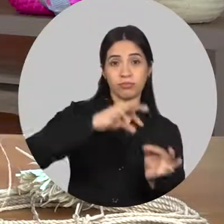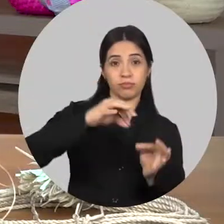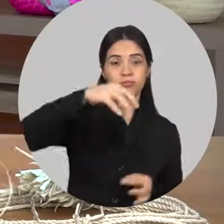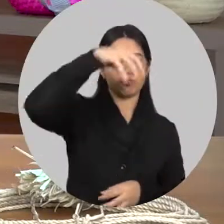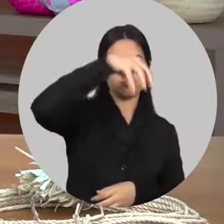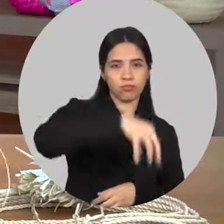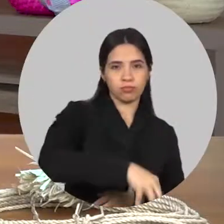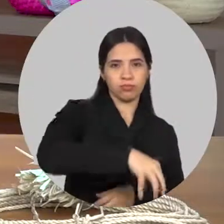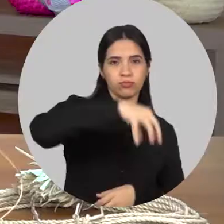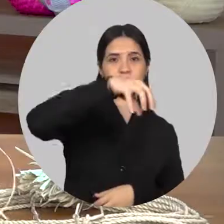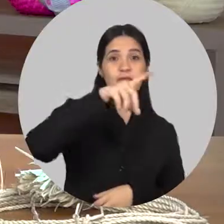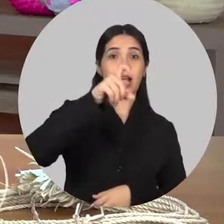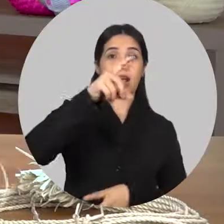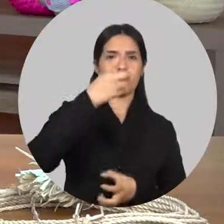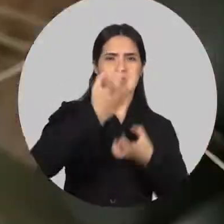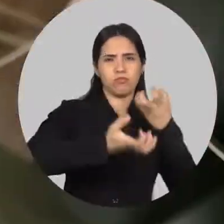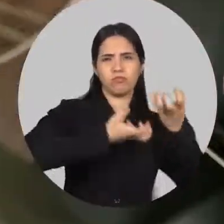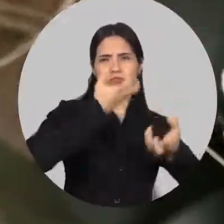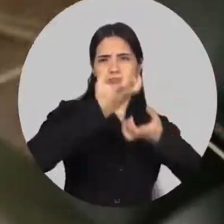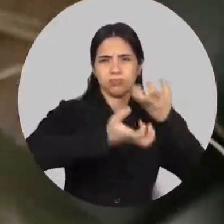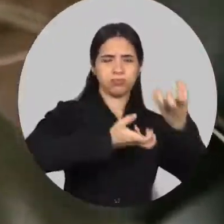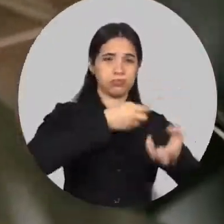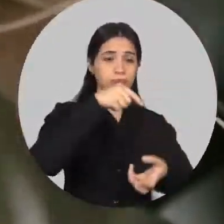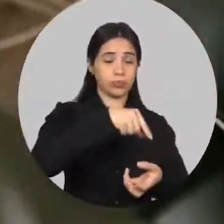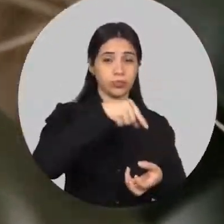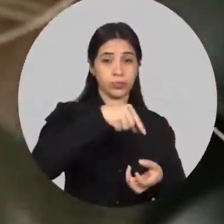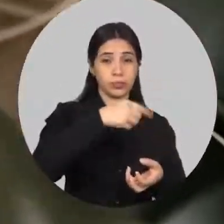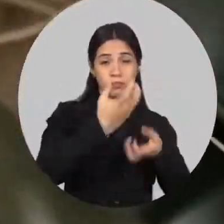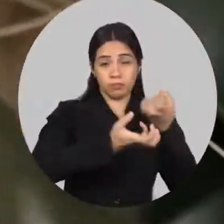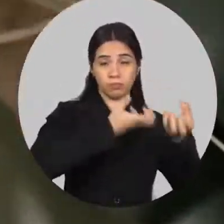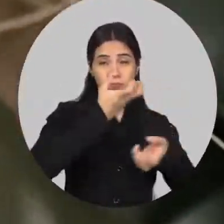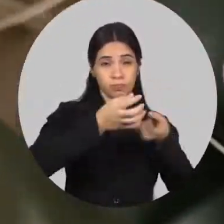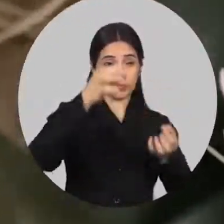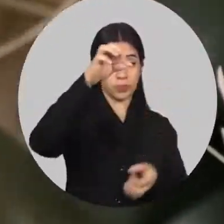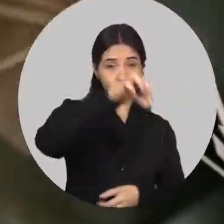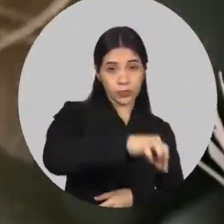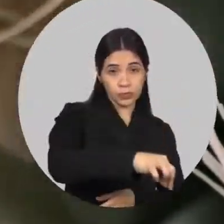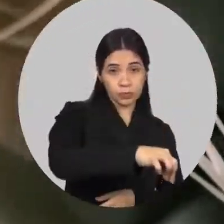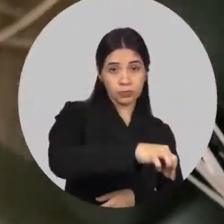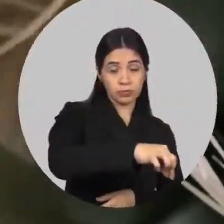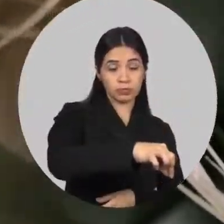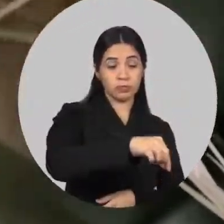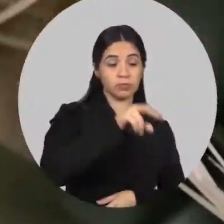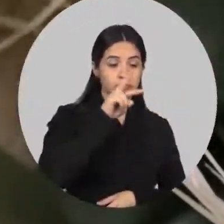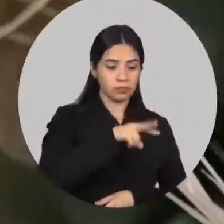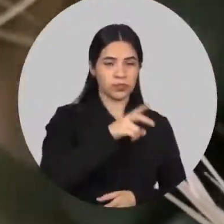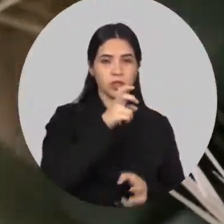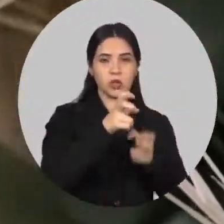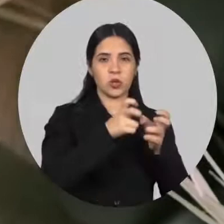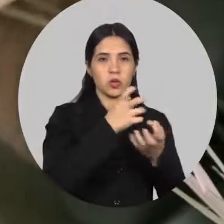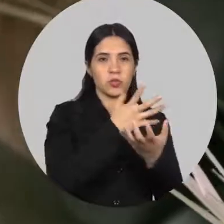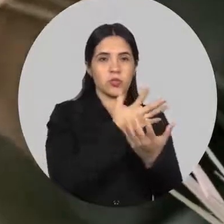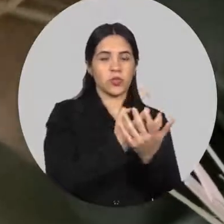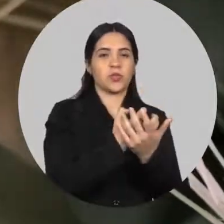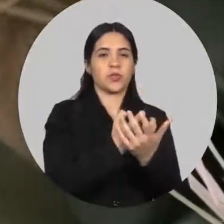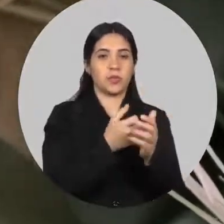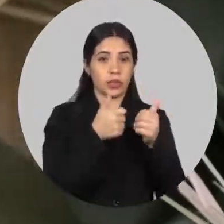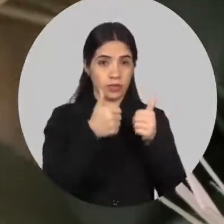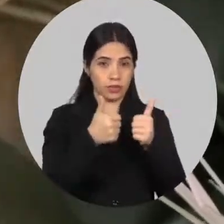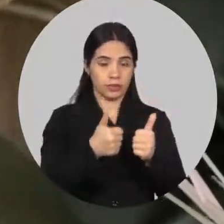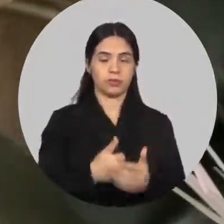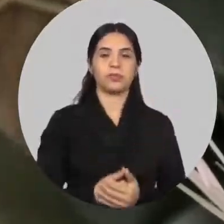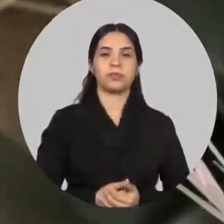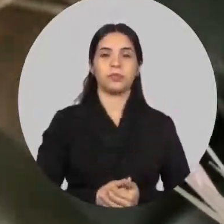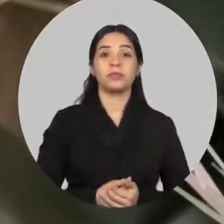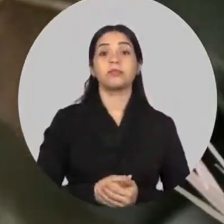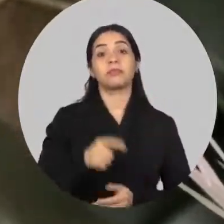eso mete a agua hirviendo. Cuando más hierve, ahí se puede colocar. Eso lo va a ir tiñendo.